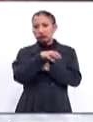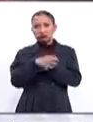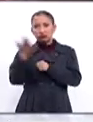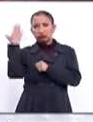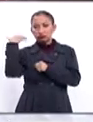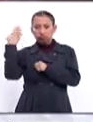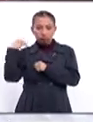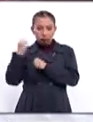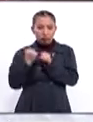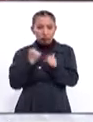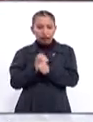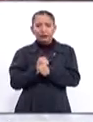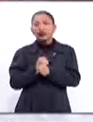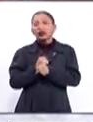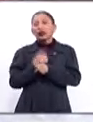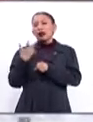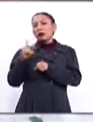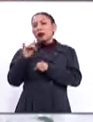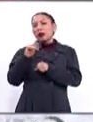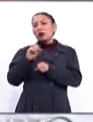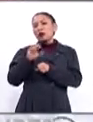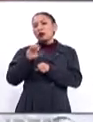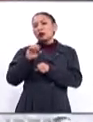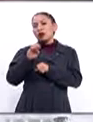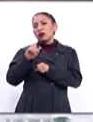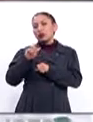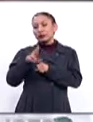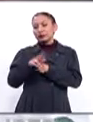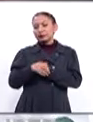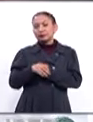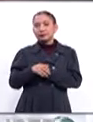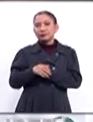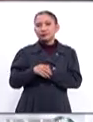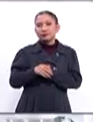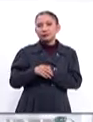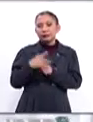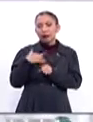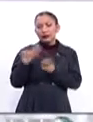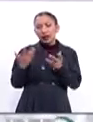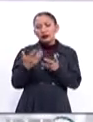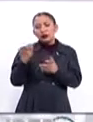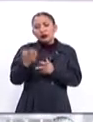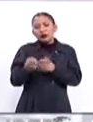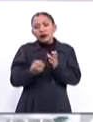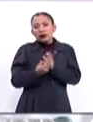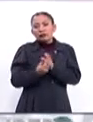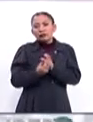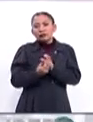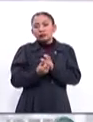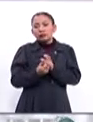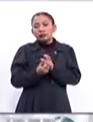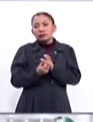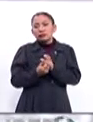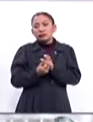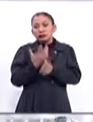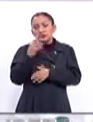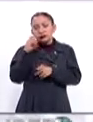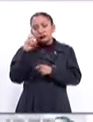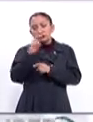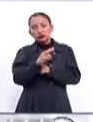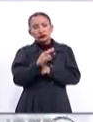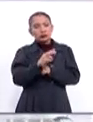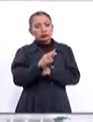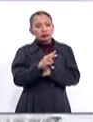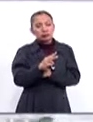hace ya varias décadas, sobre todo con Pablo Escobar. Que se generó esta nueva